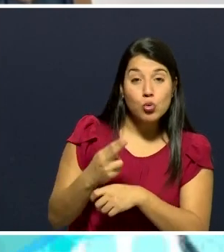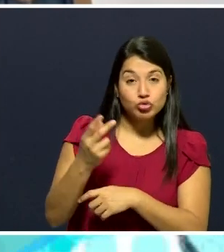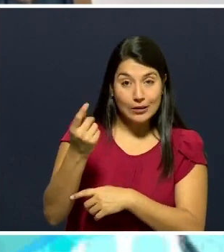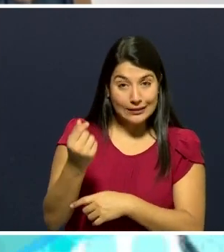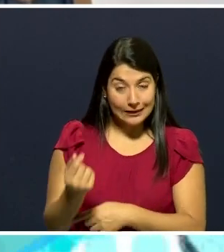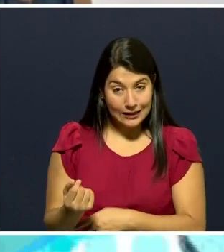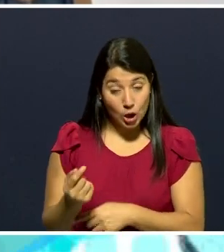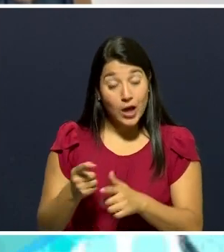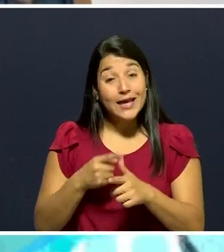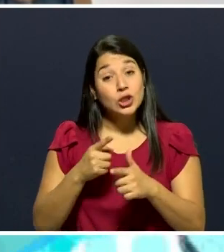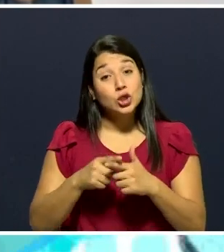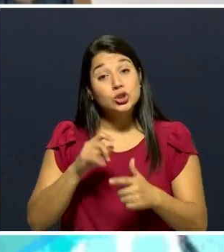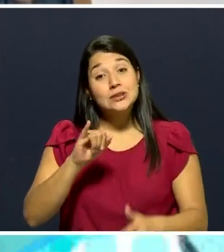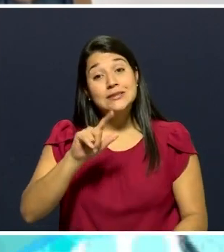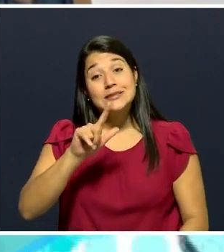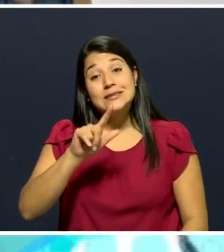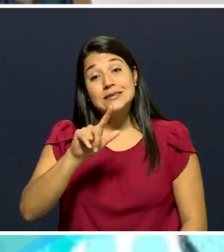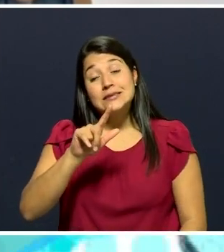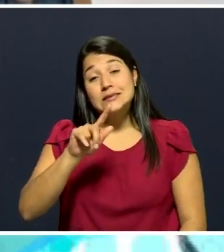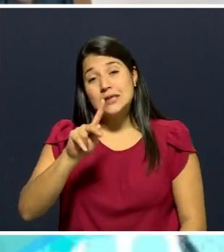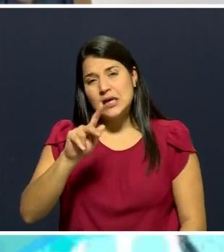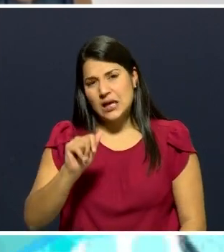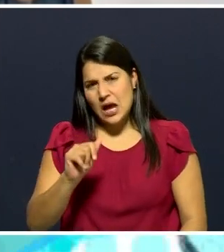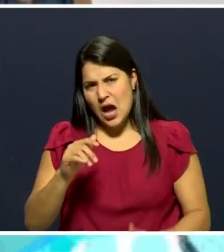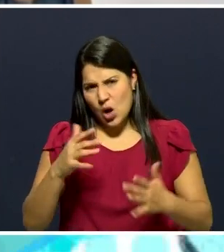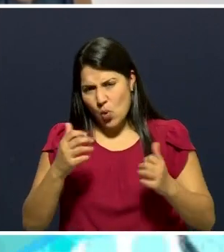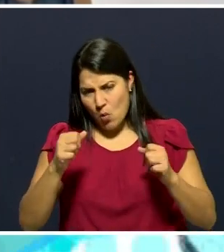Ilka, ¿cómo manejar este